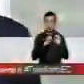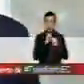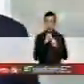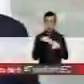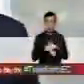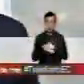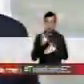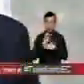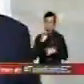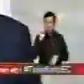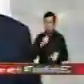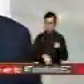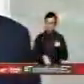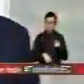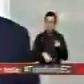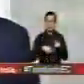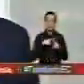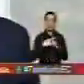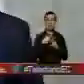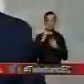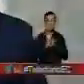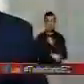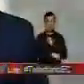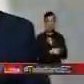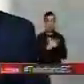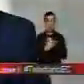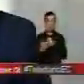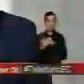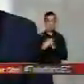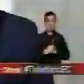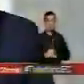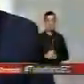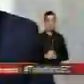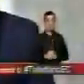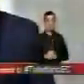10 años. Tal vez se podría inclusive endurecer esa sanción. Santiago Tello, Medios Públicos.